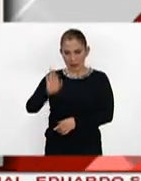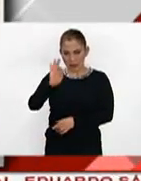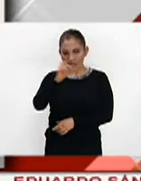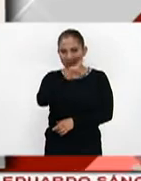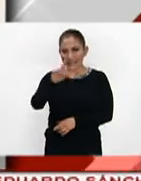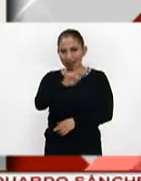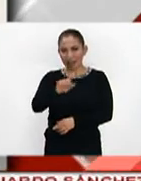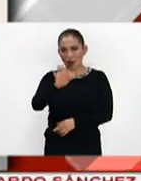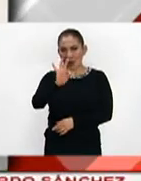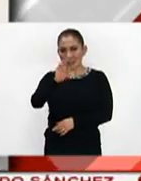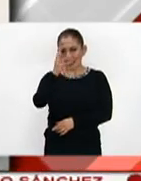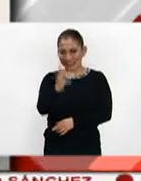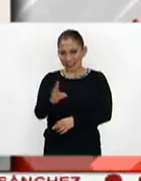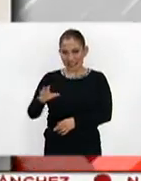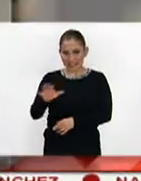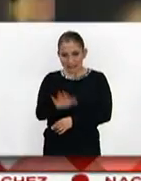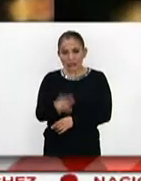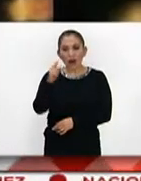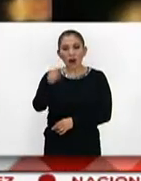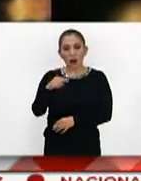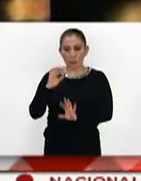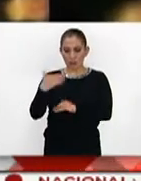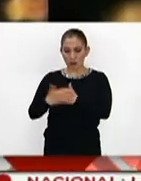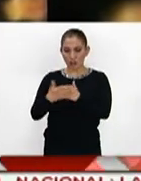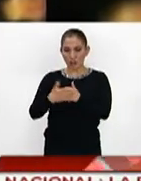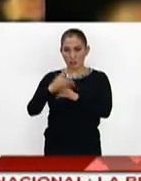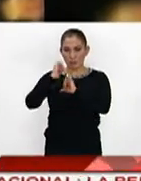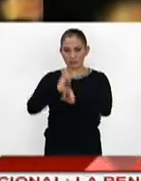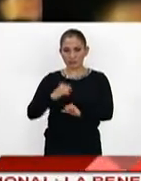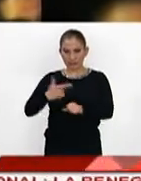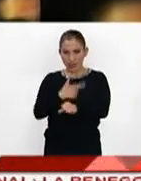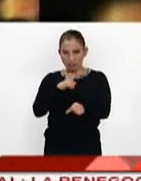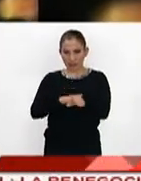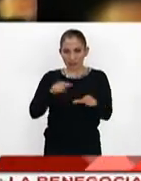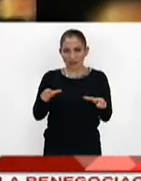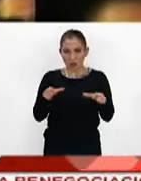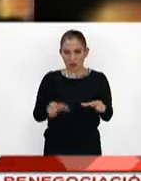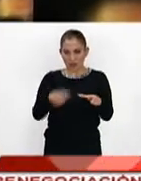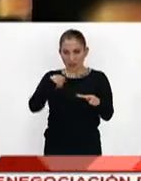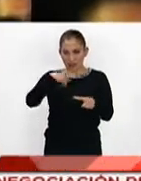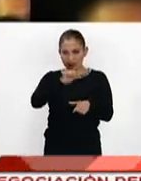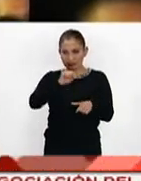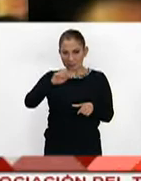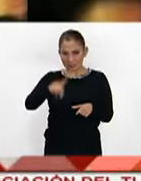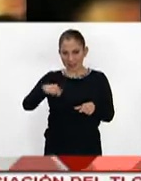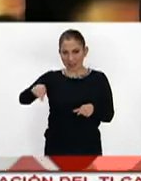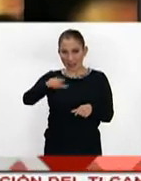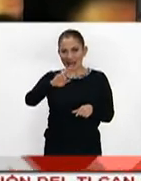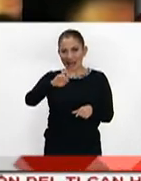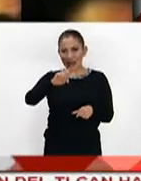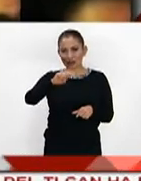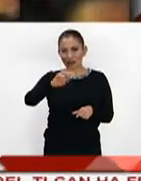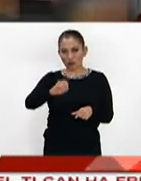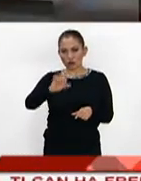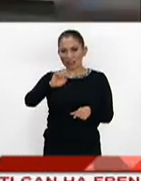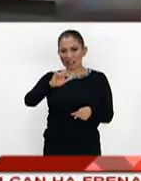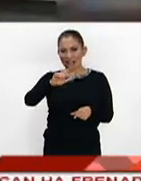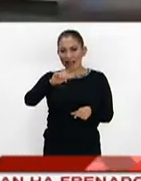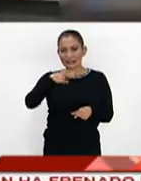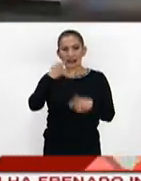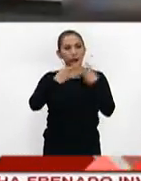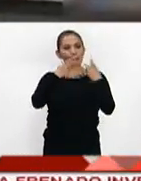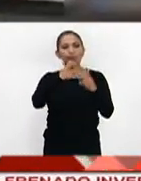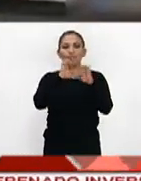el Z-43. En unas horas, el comisionado nacional de Seguridad Pública, Renato Sales, va a dar una conferencia